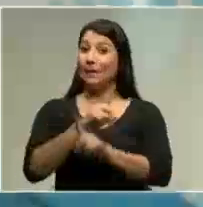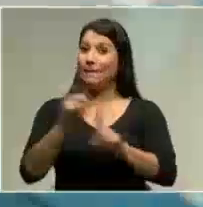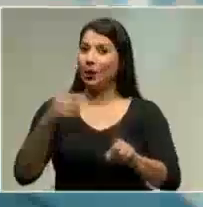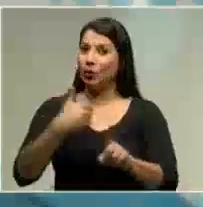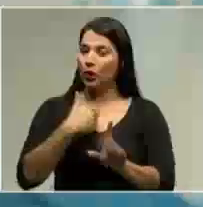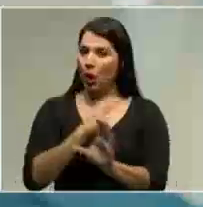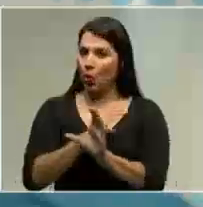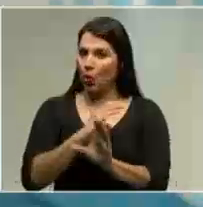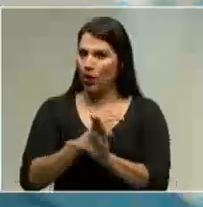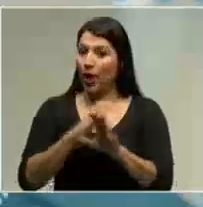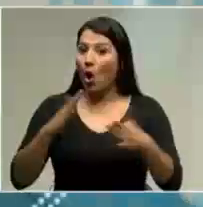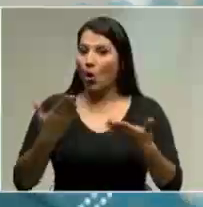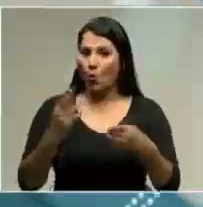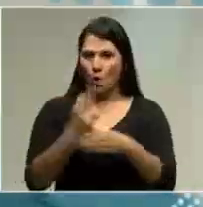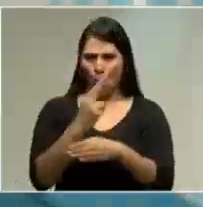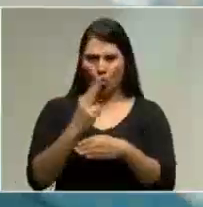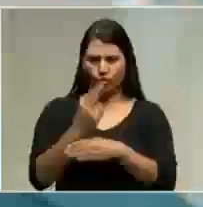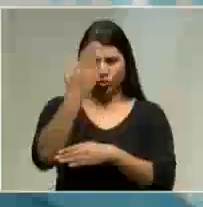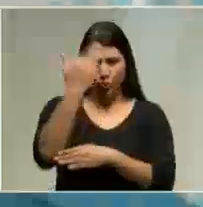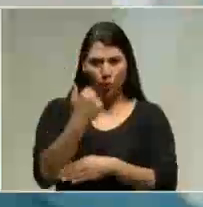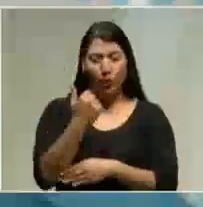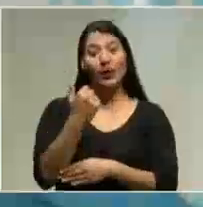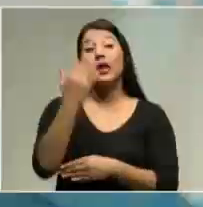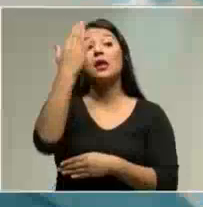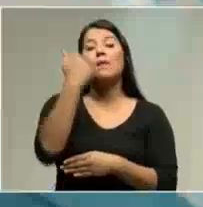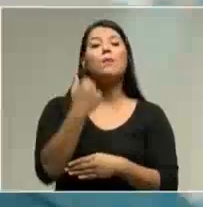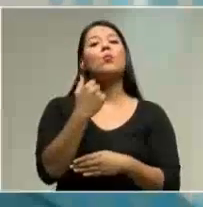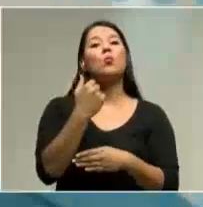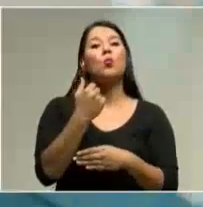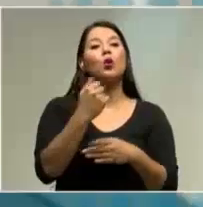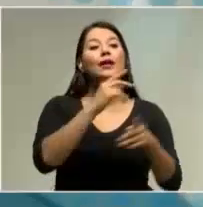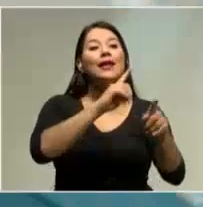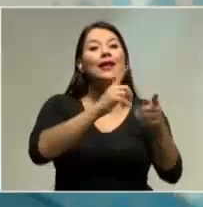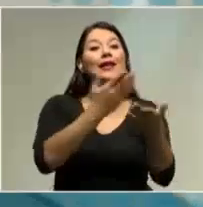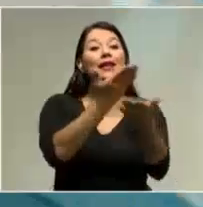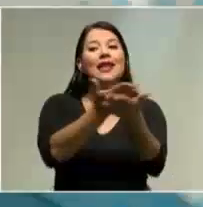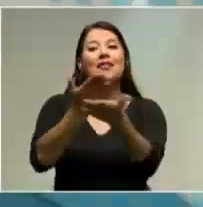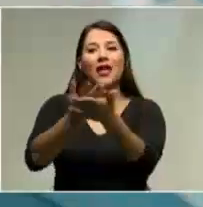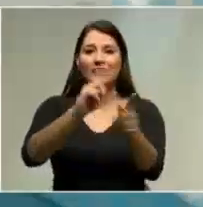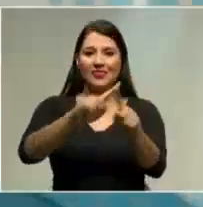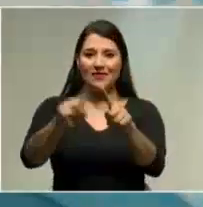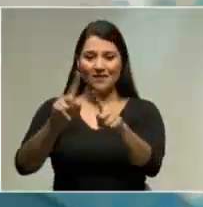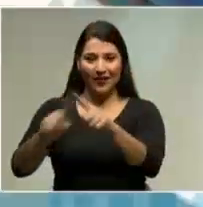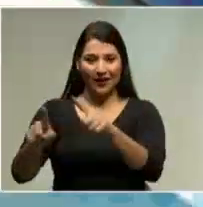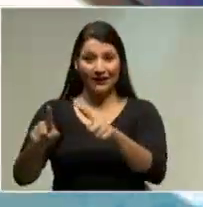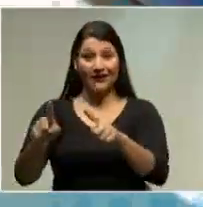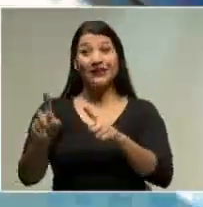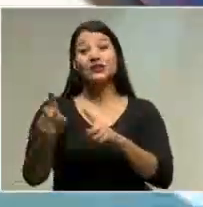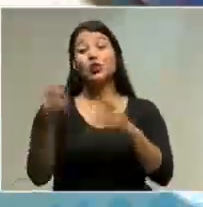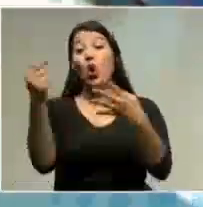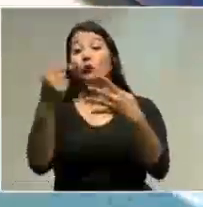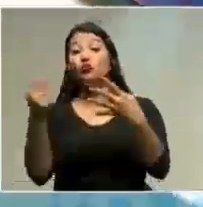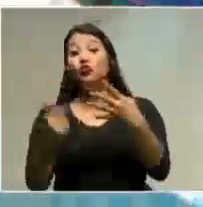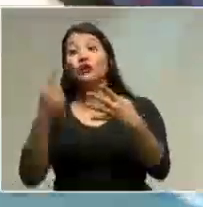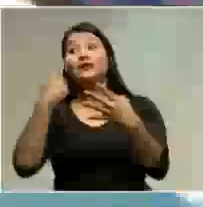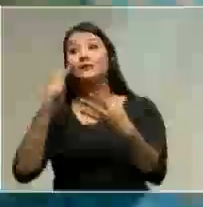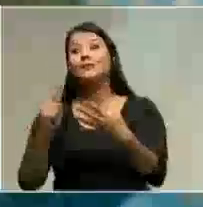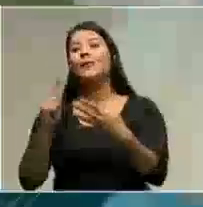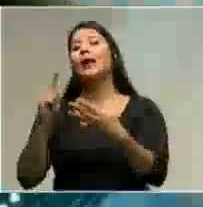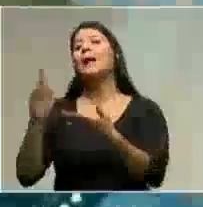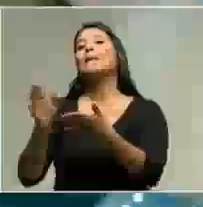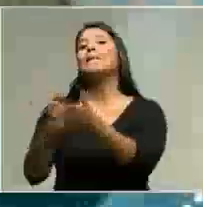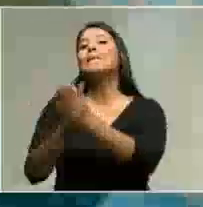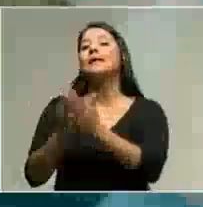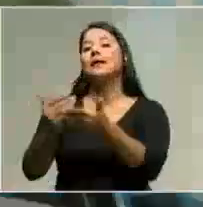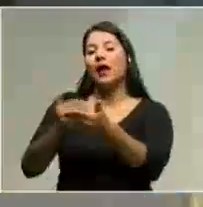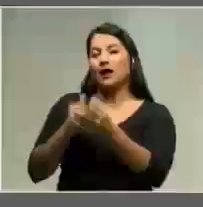mucho cuidado cómo lo invierte porque el mercado le ofrece diversas opciones de adelanto de este dinero y esto podrá cobrarle una factura muy cara